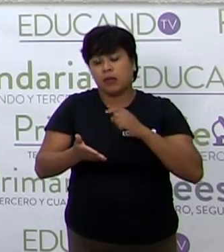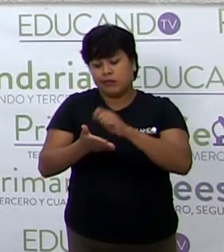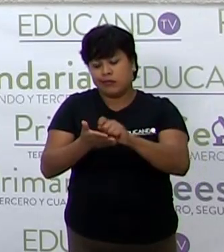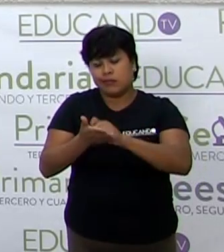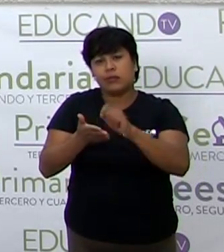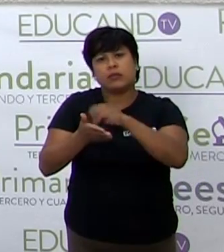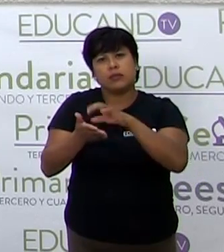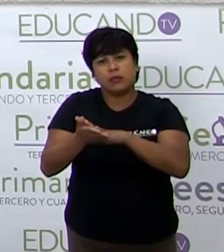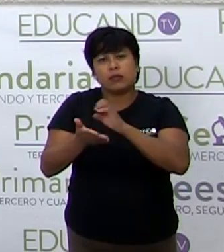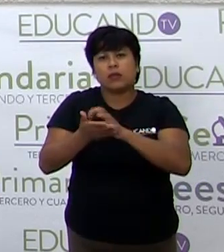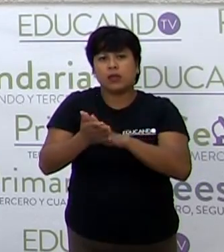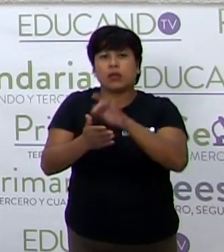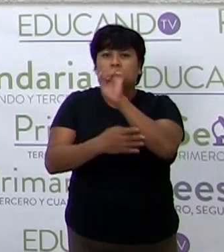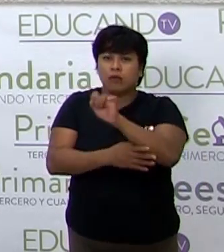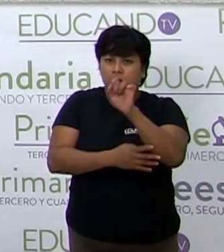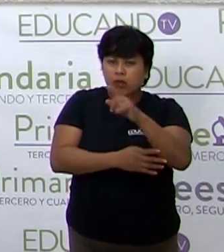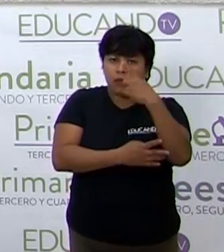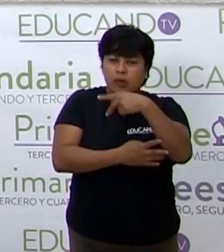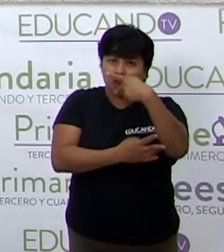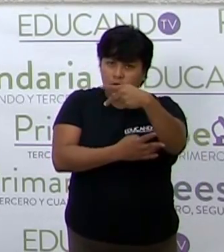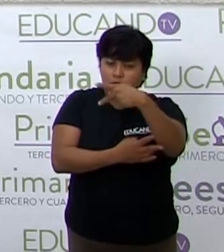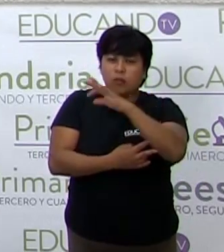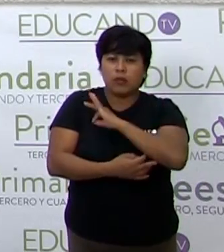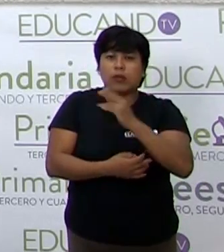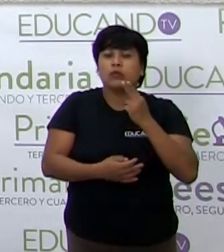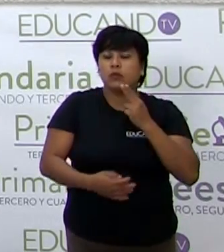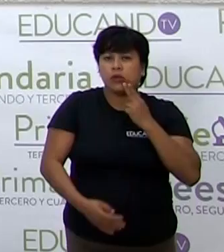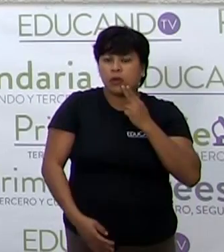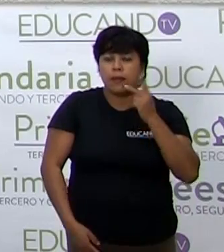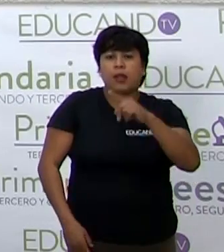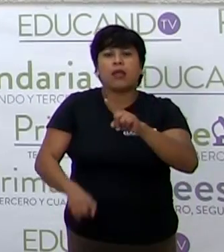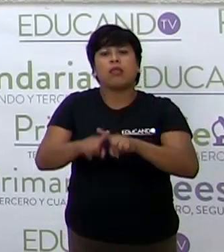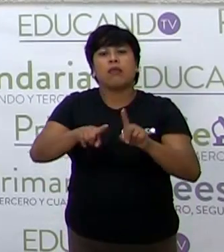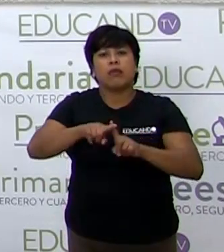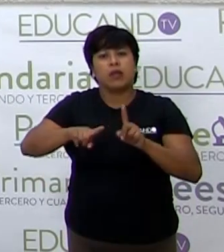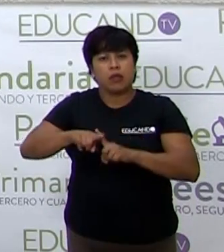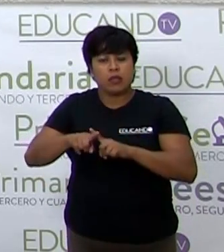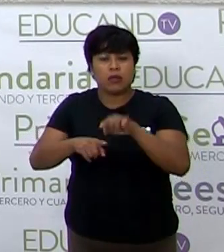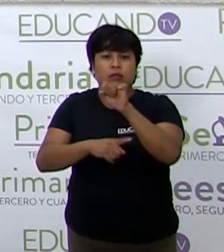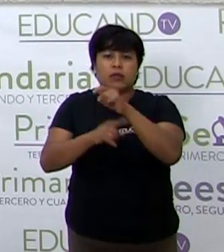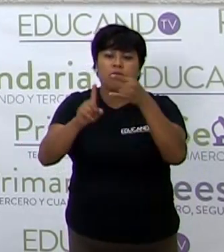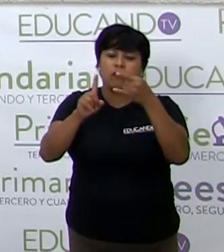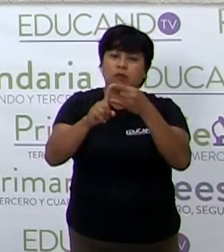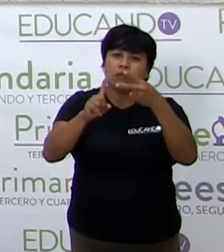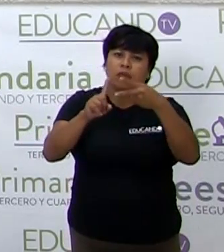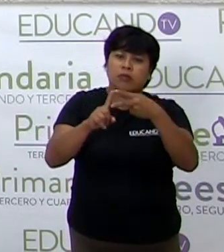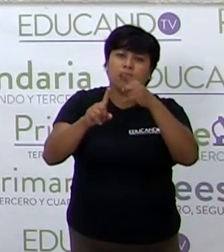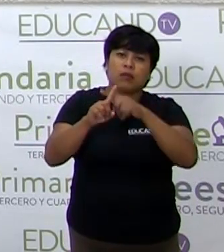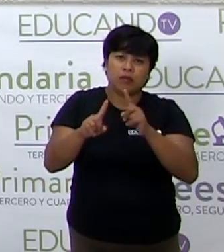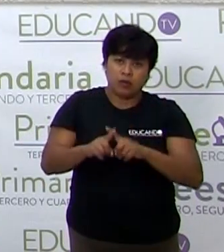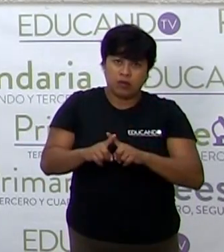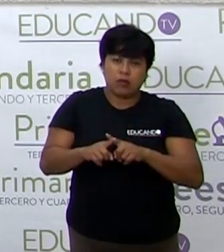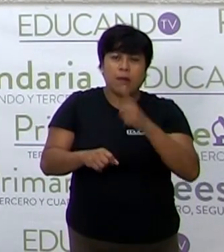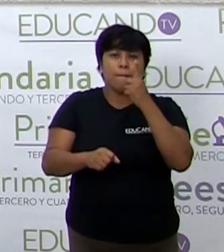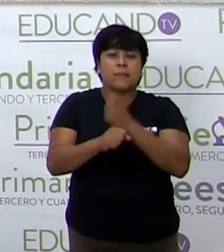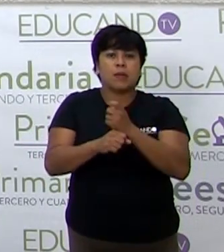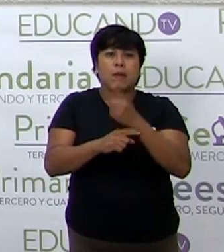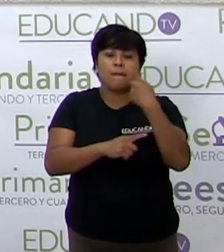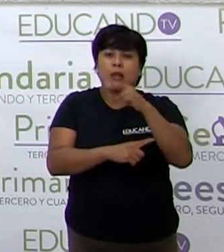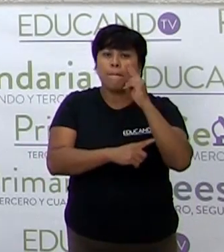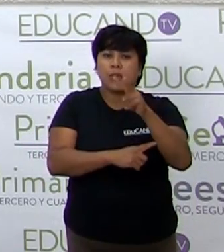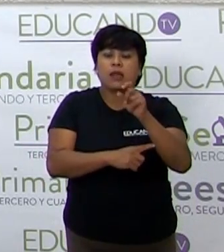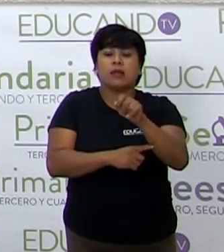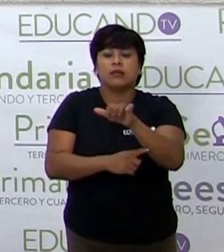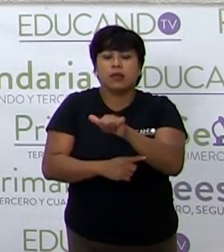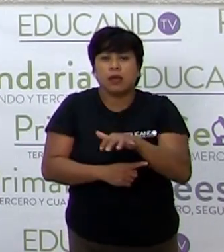que estuvimos viendo a continuación y que vimos para varias figuras. La primera, que es para calcular el